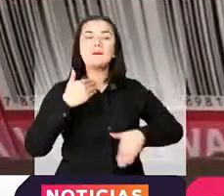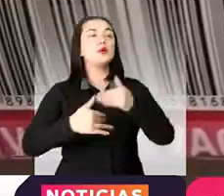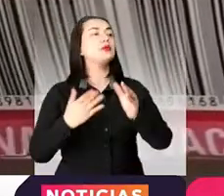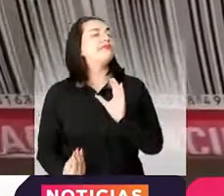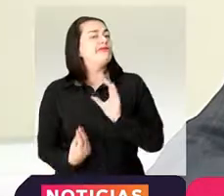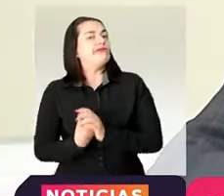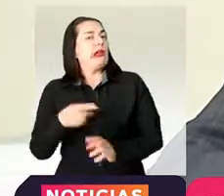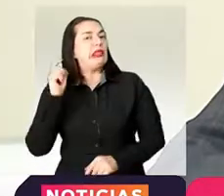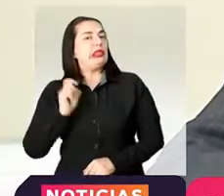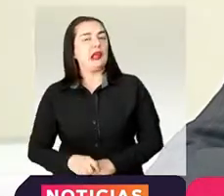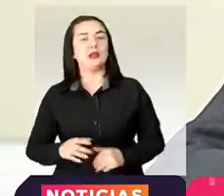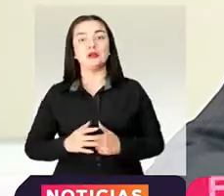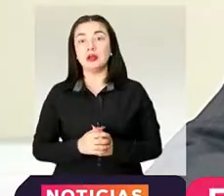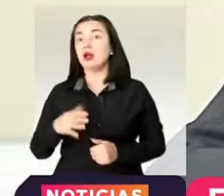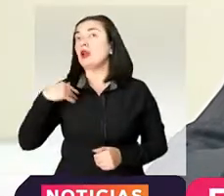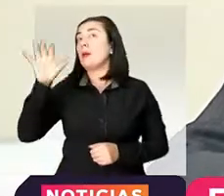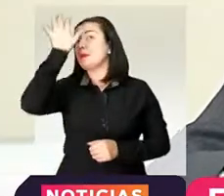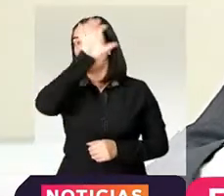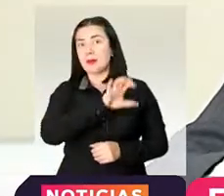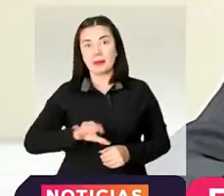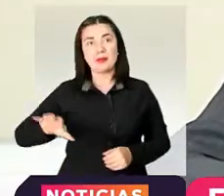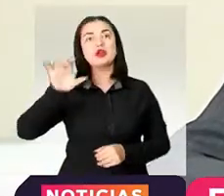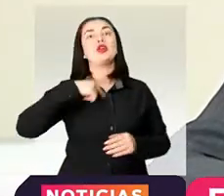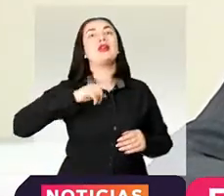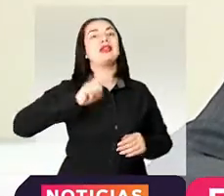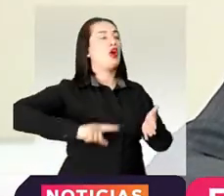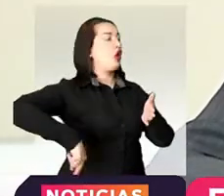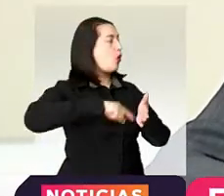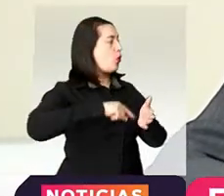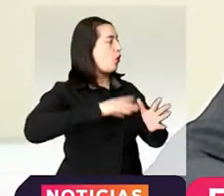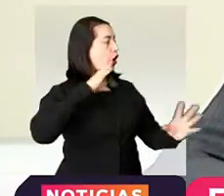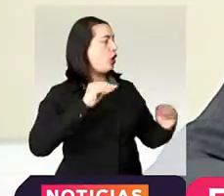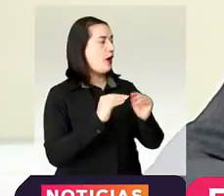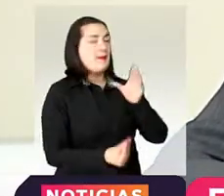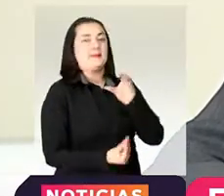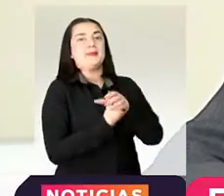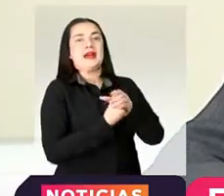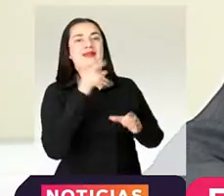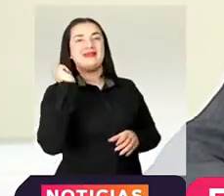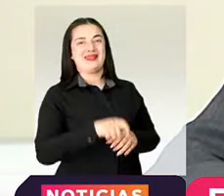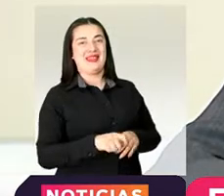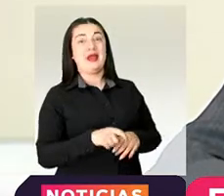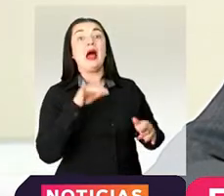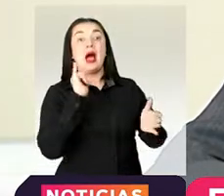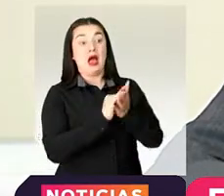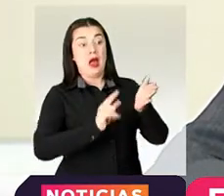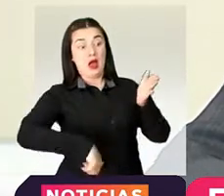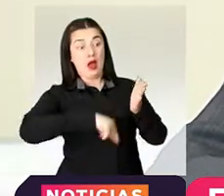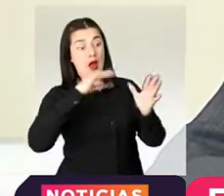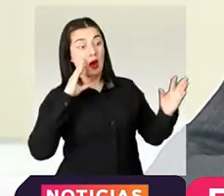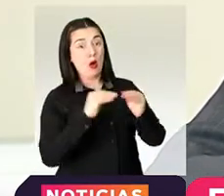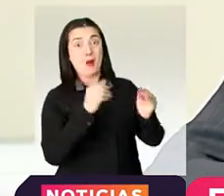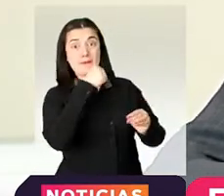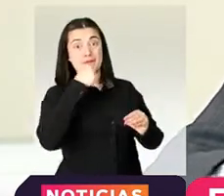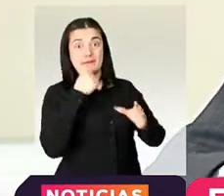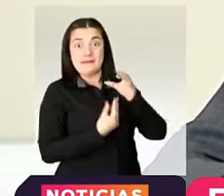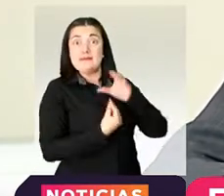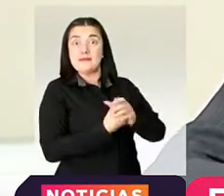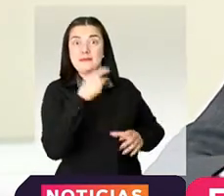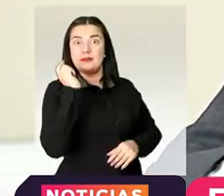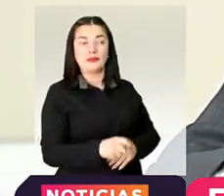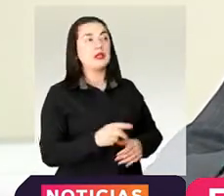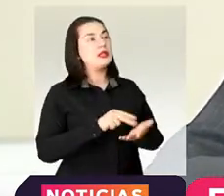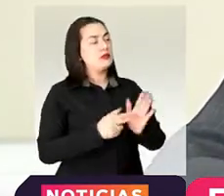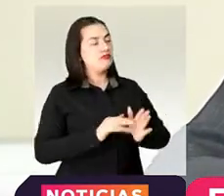confidencialidad. Todos los países tenemos que firmar acuerdos de confidencialidad. Bajo esos acuerdos, el país se compromete a no